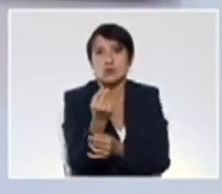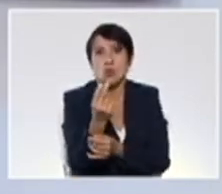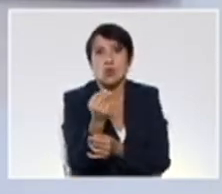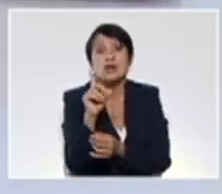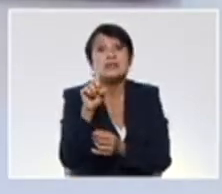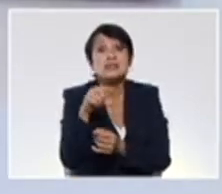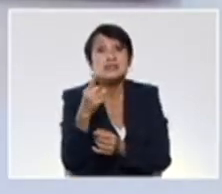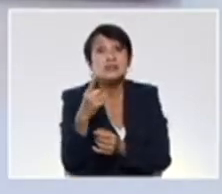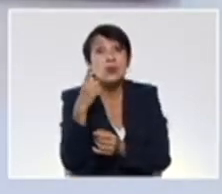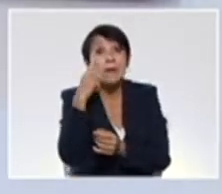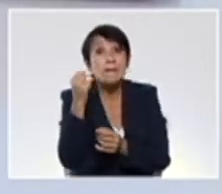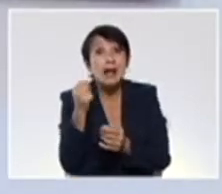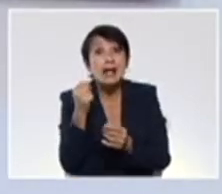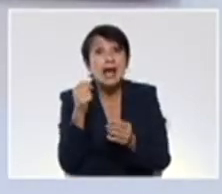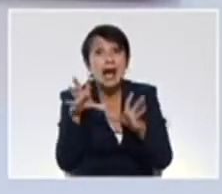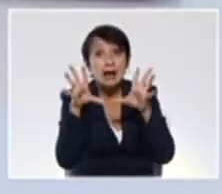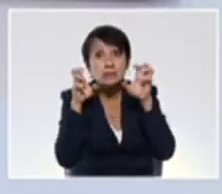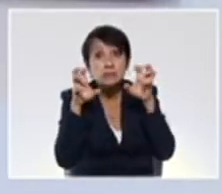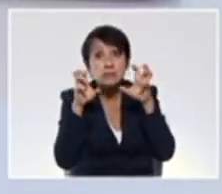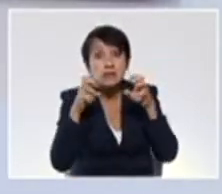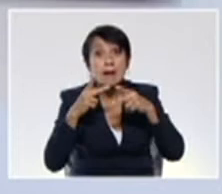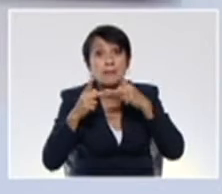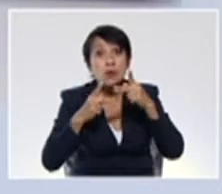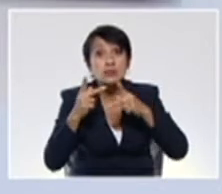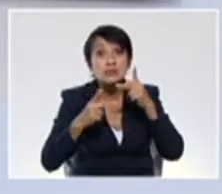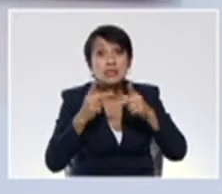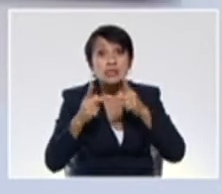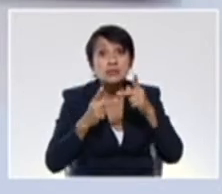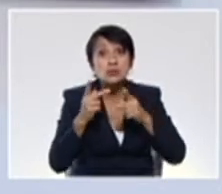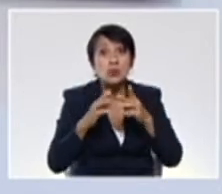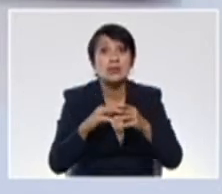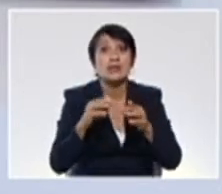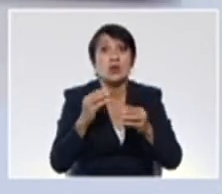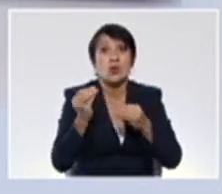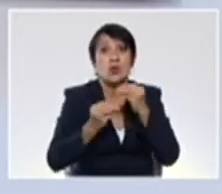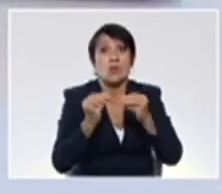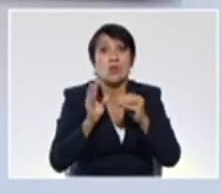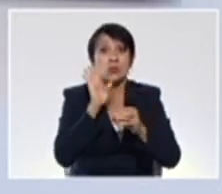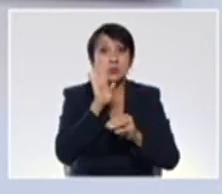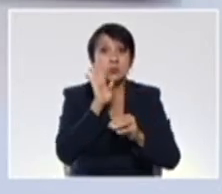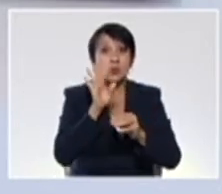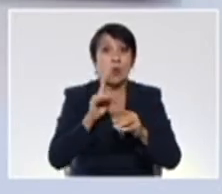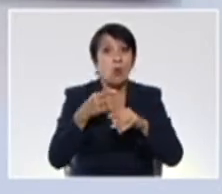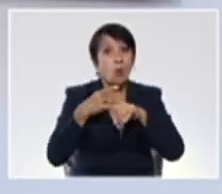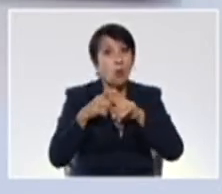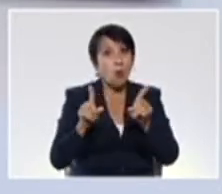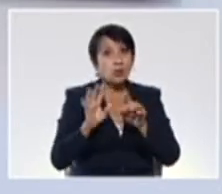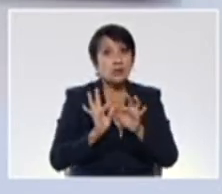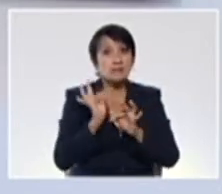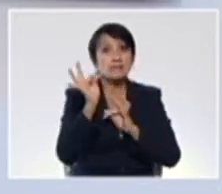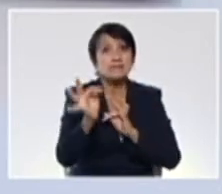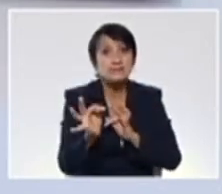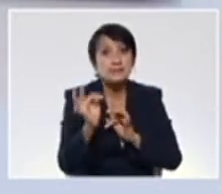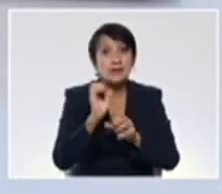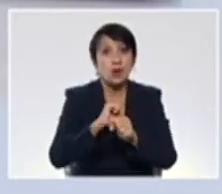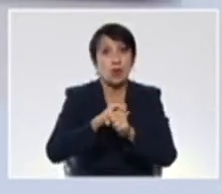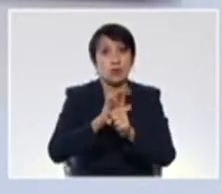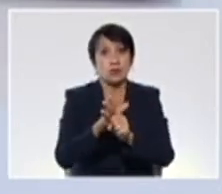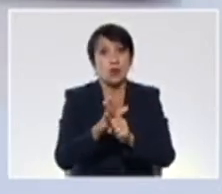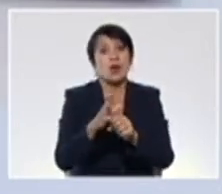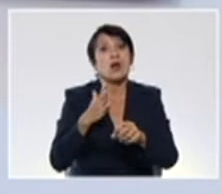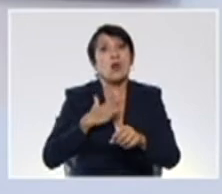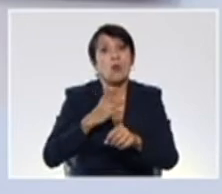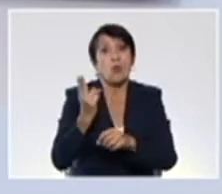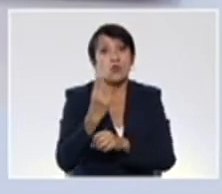específica para inmunizarme en este proceso de evitar contagiarme o de contagiar el COVID, puedo